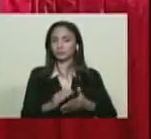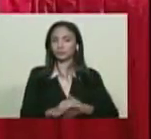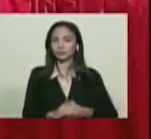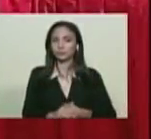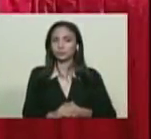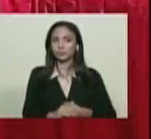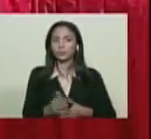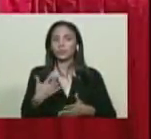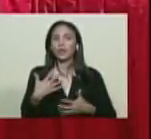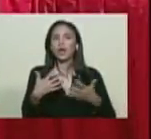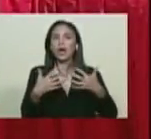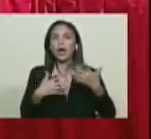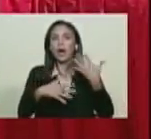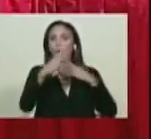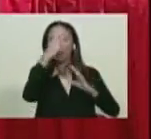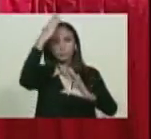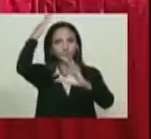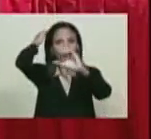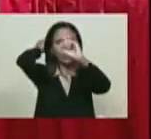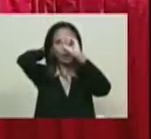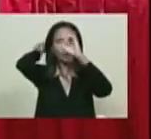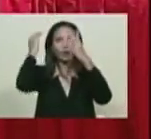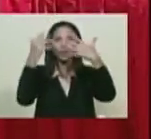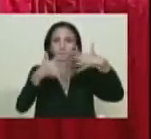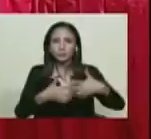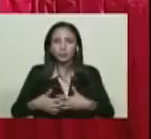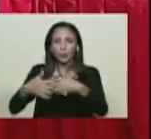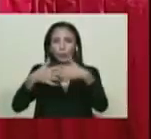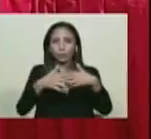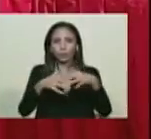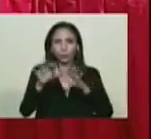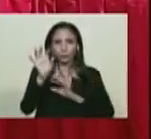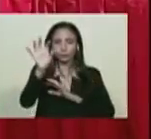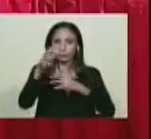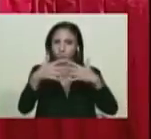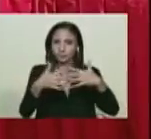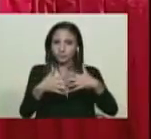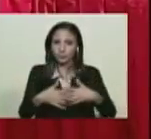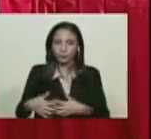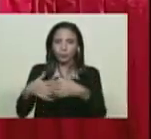la embajada de los Estados Unidos en Norteamérica